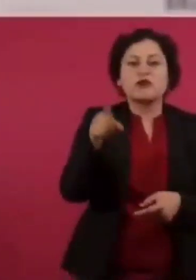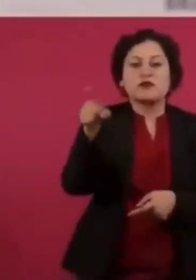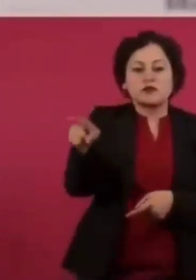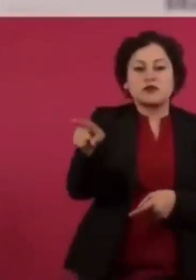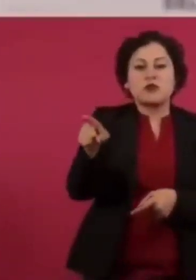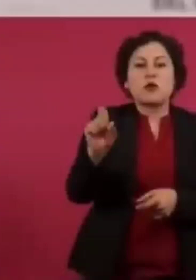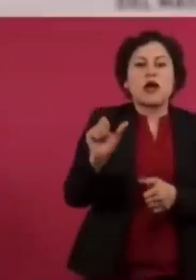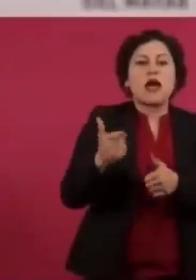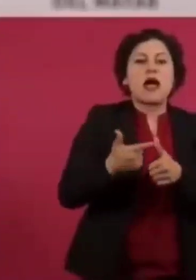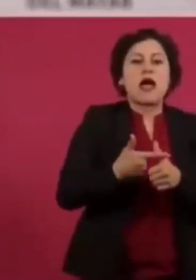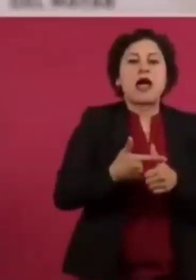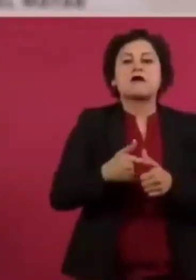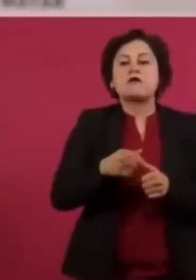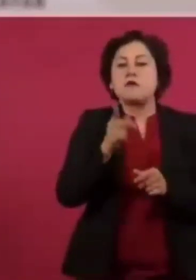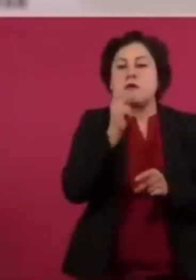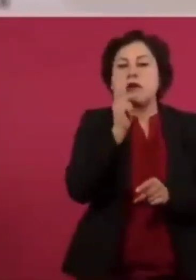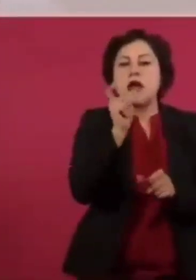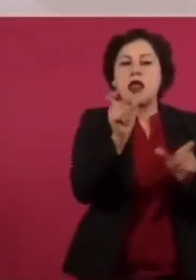No digas, hay maestro.